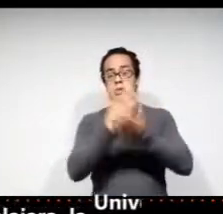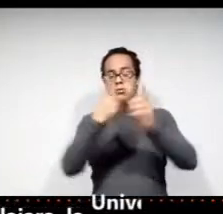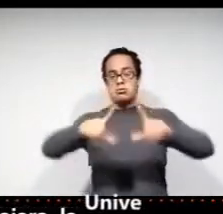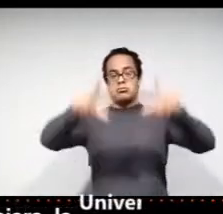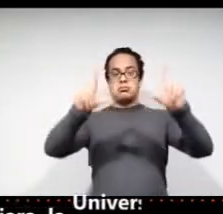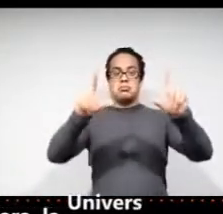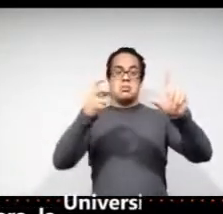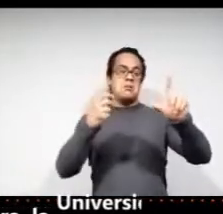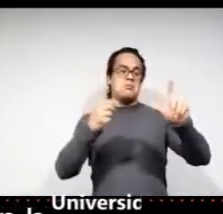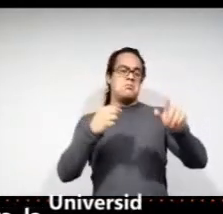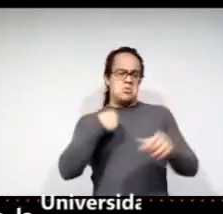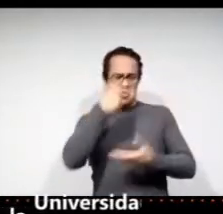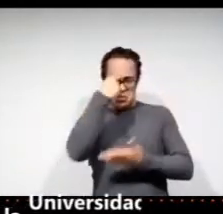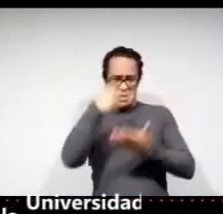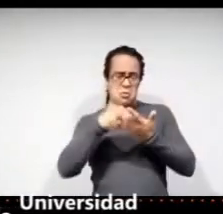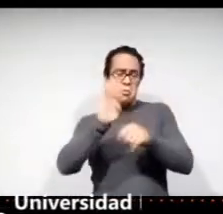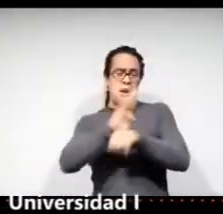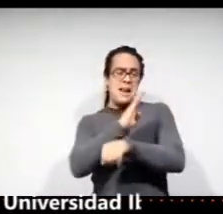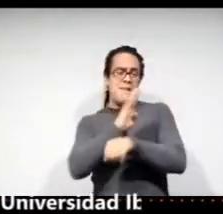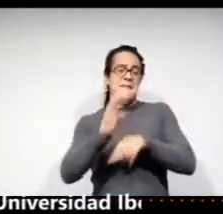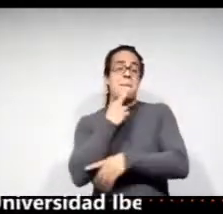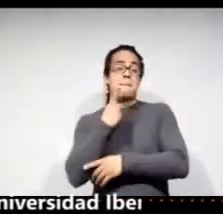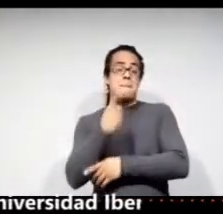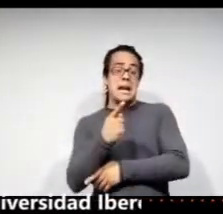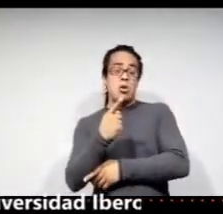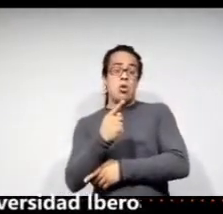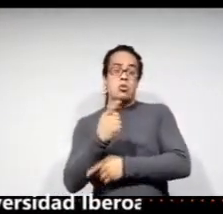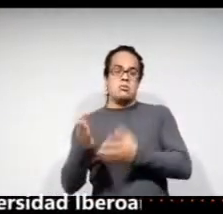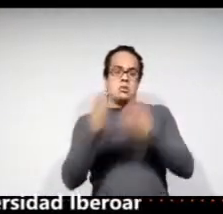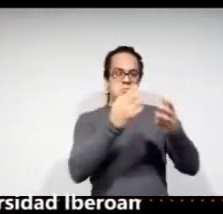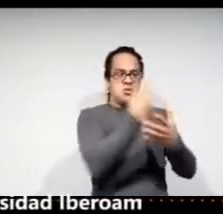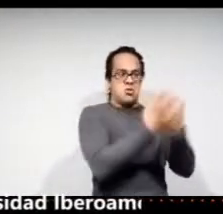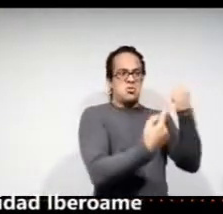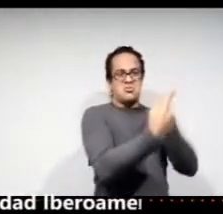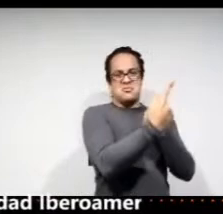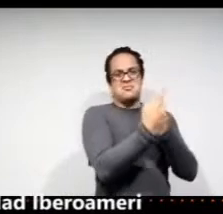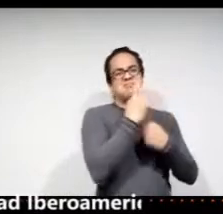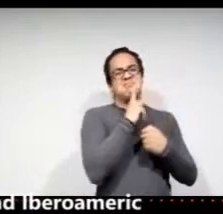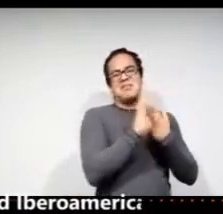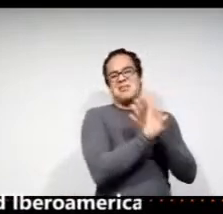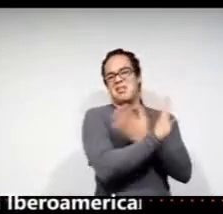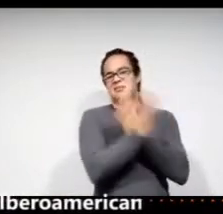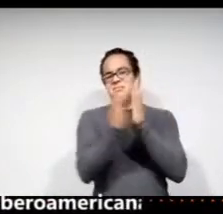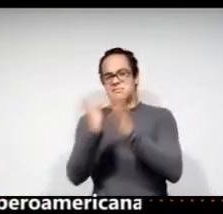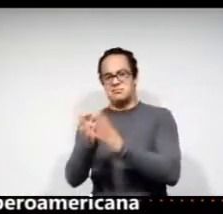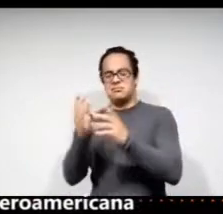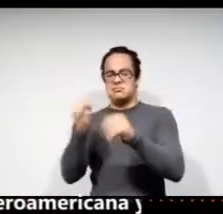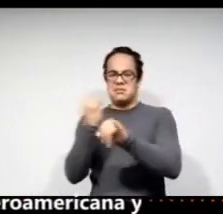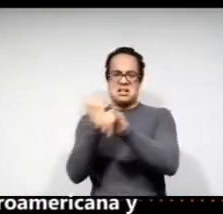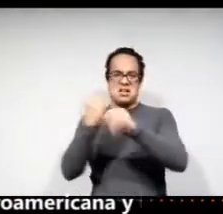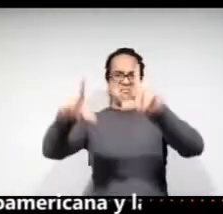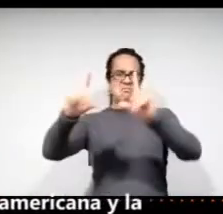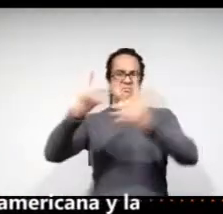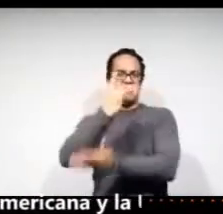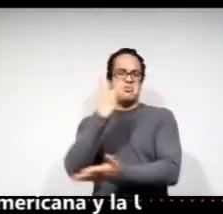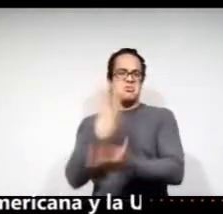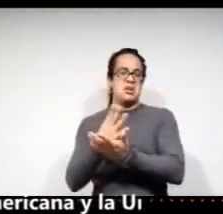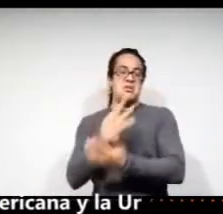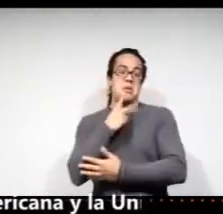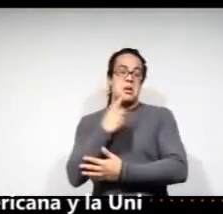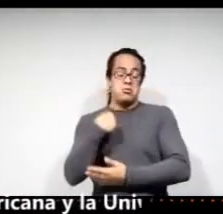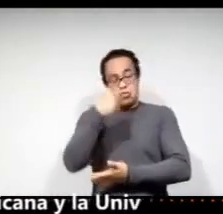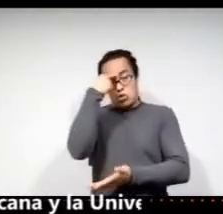ventajas que una modalidad híbrida como tal. Y retomando un poquito lo que decía